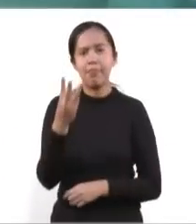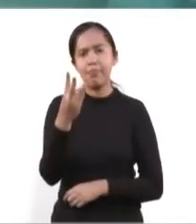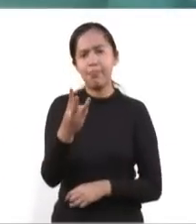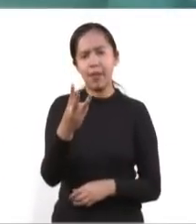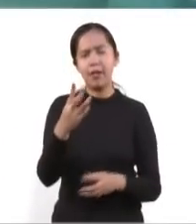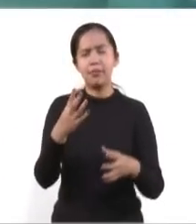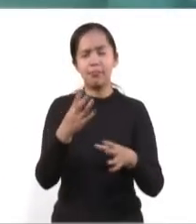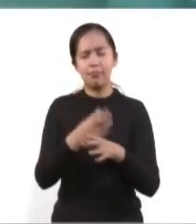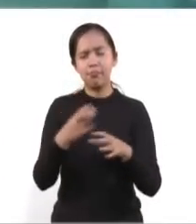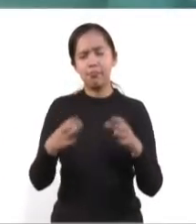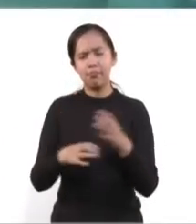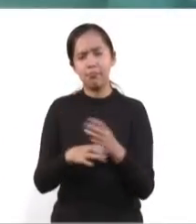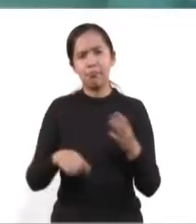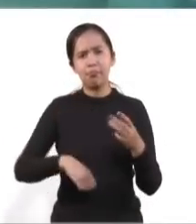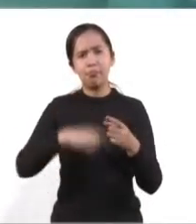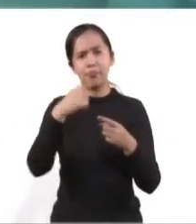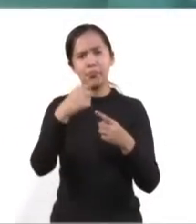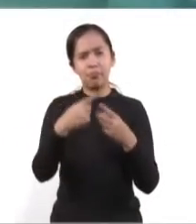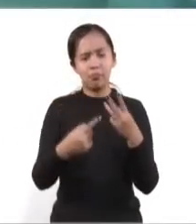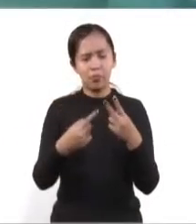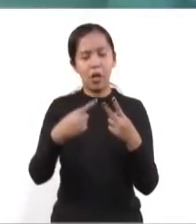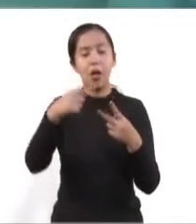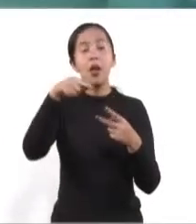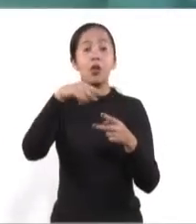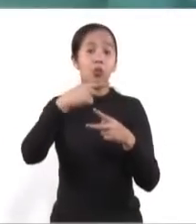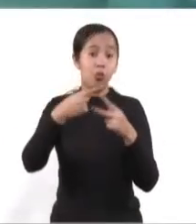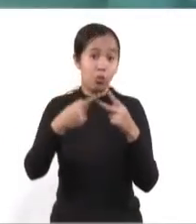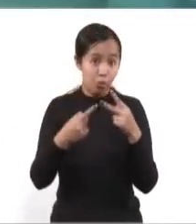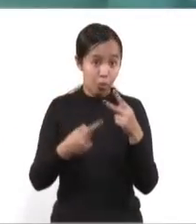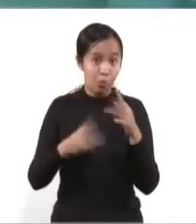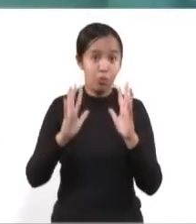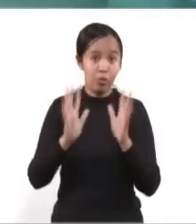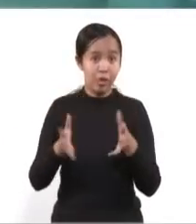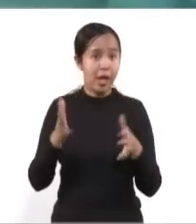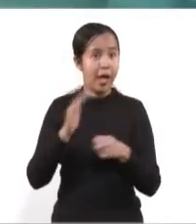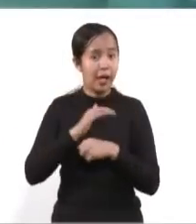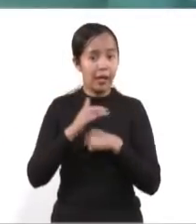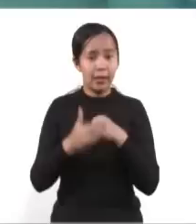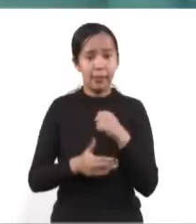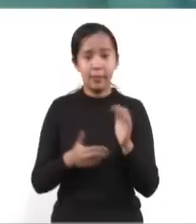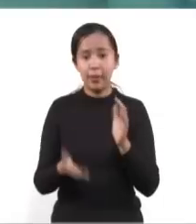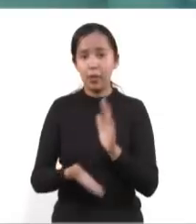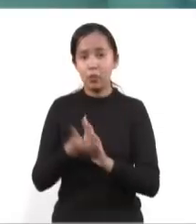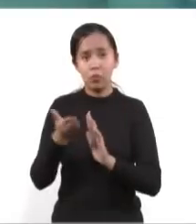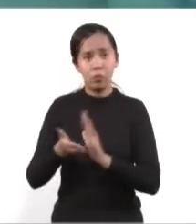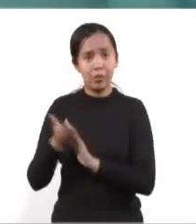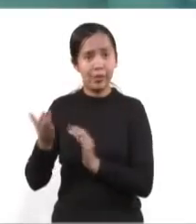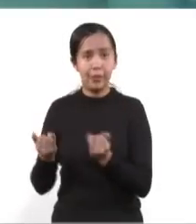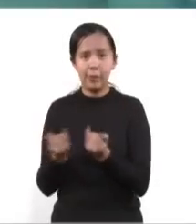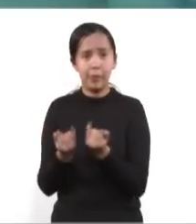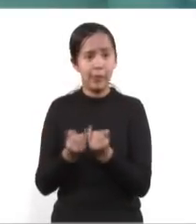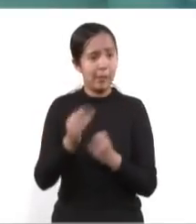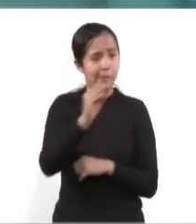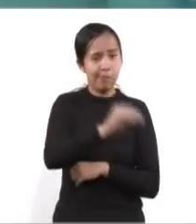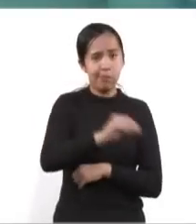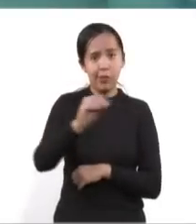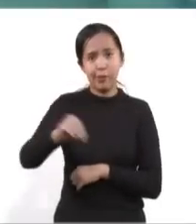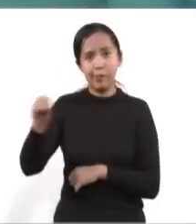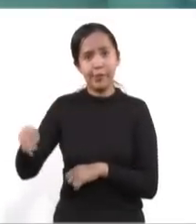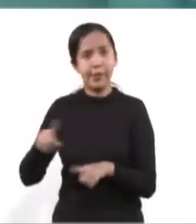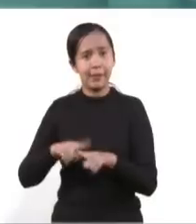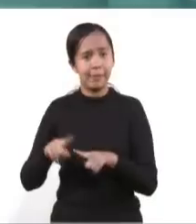fases, dos de las cuales están concluidas con la culminación de la construcción y equipamiento